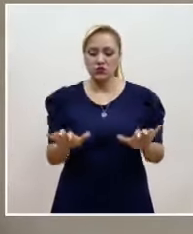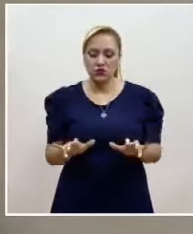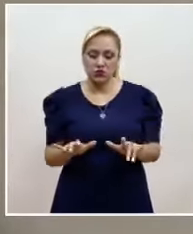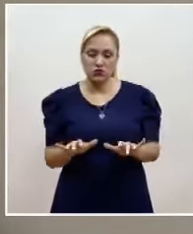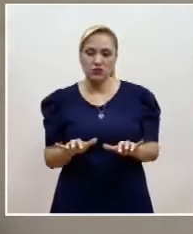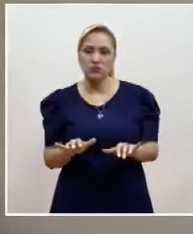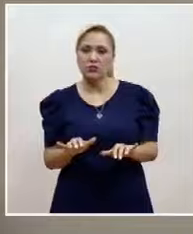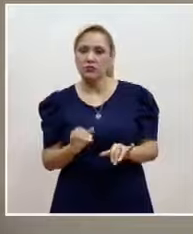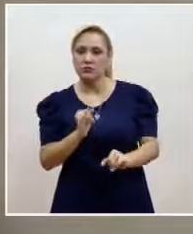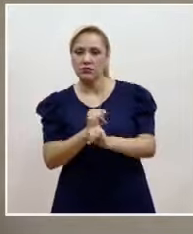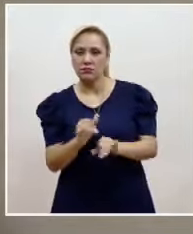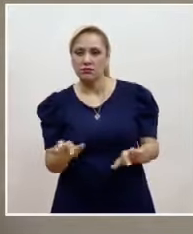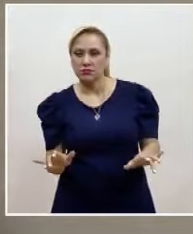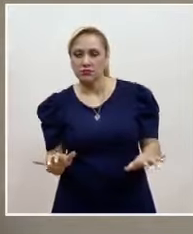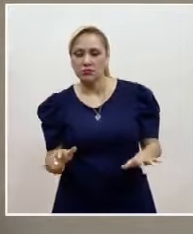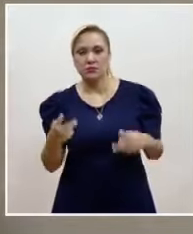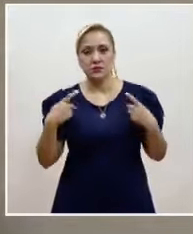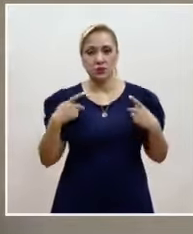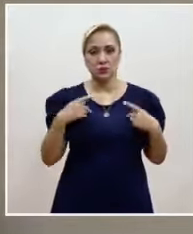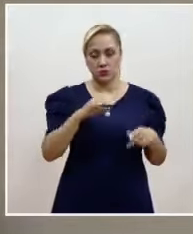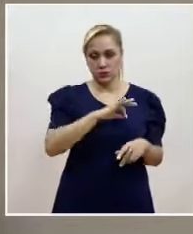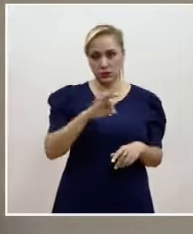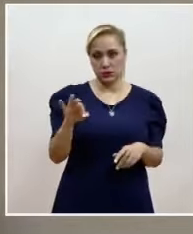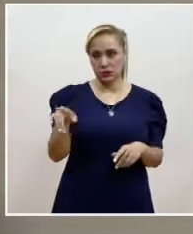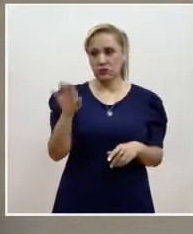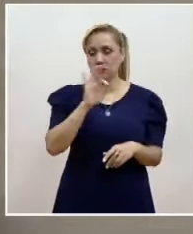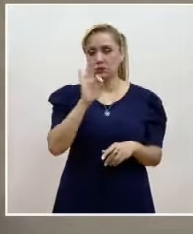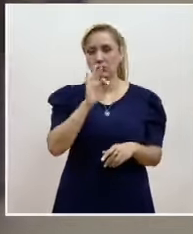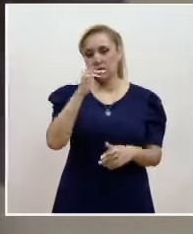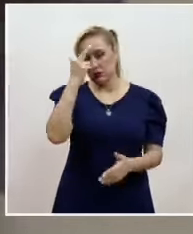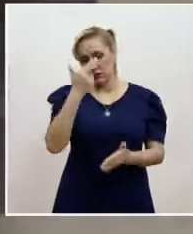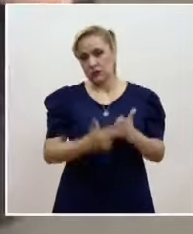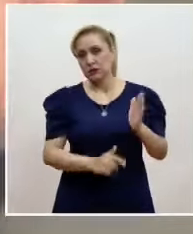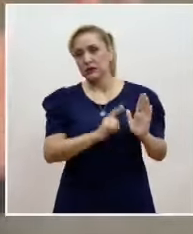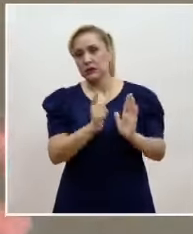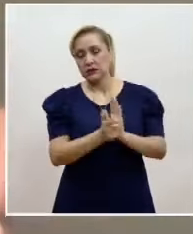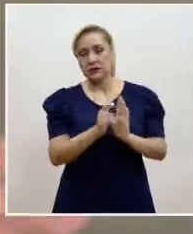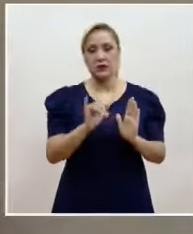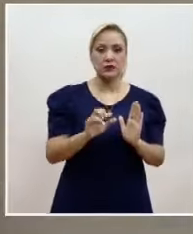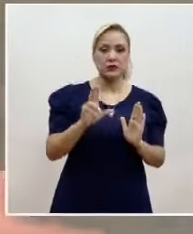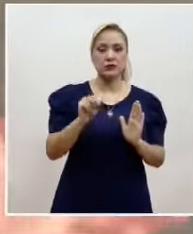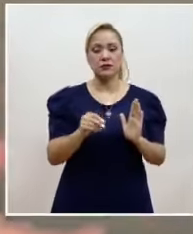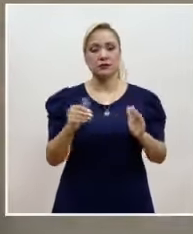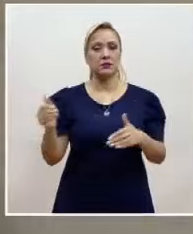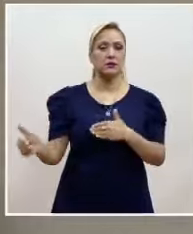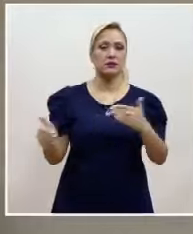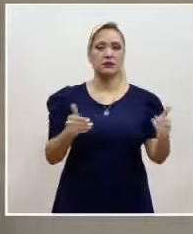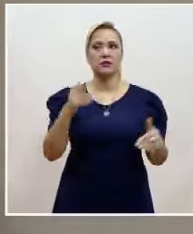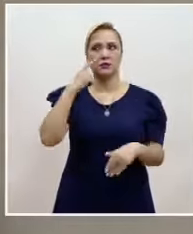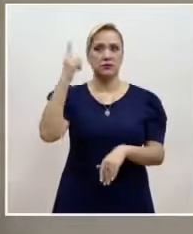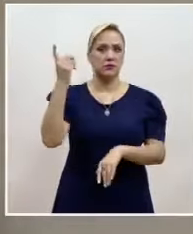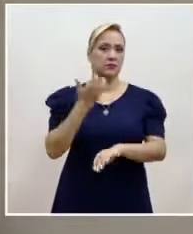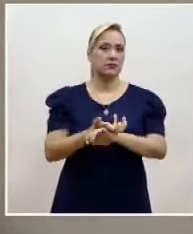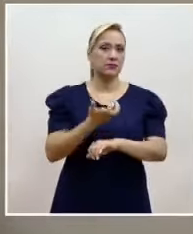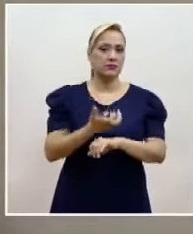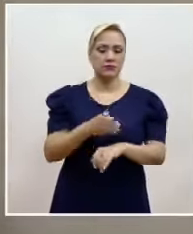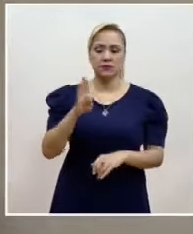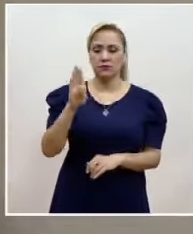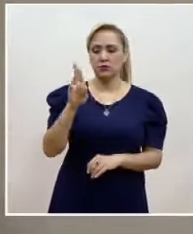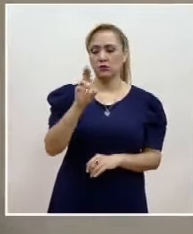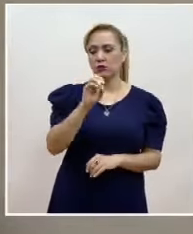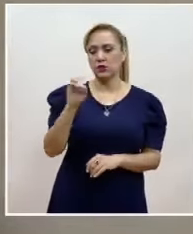determinar si un grupo de personas puede delinquir nuevamente o no, y entonces pasó el caso, ¿no? Tan sonadísimo de Brooklyn, en donde